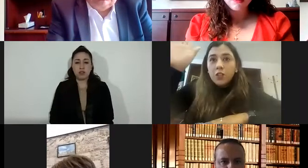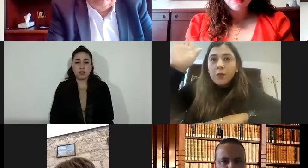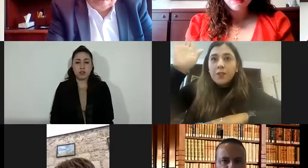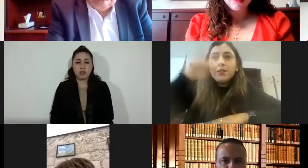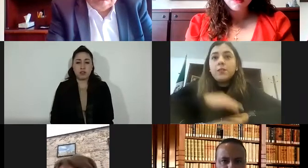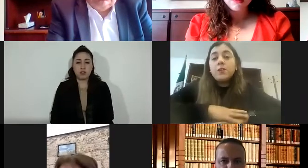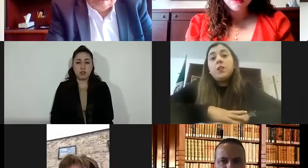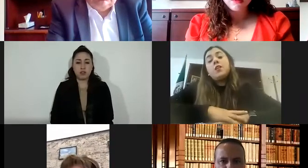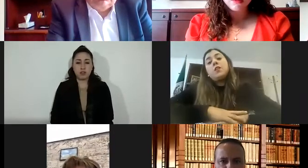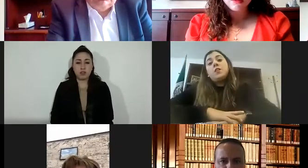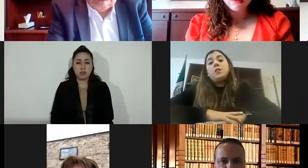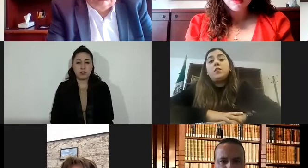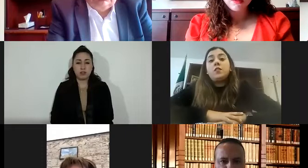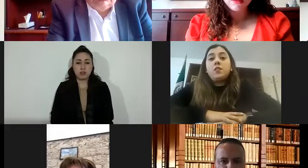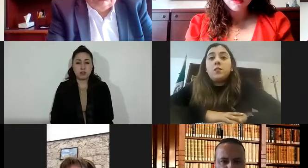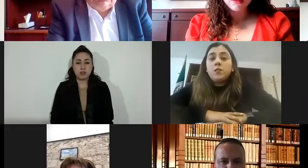gusto.